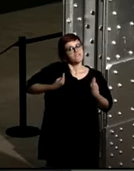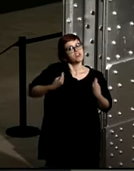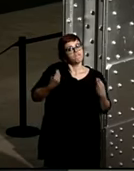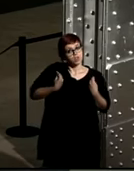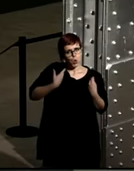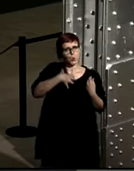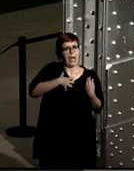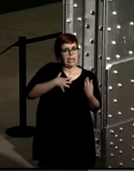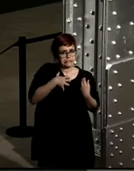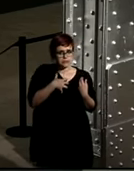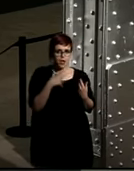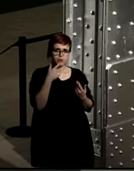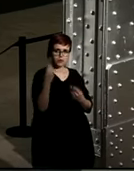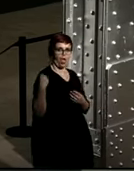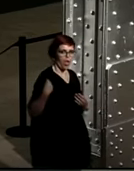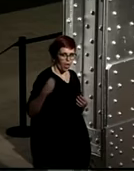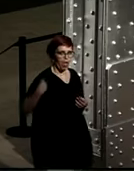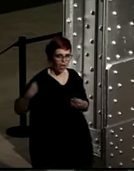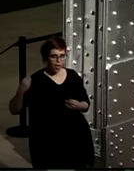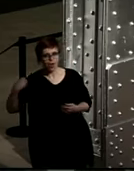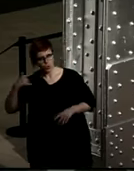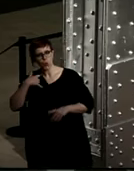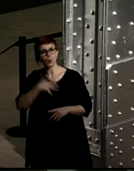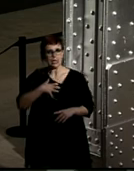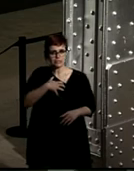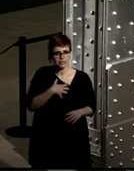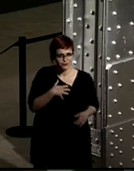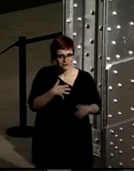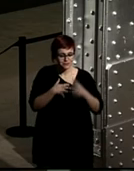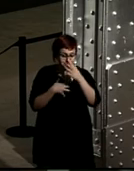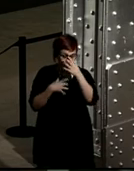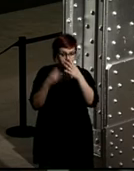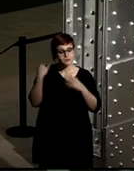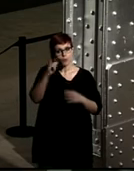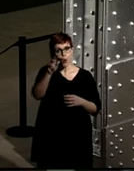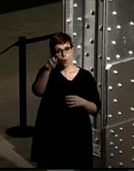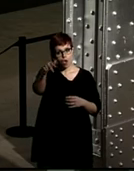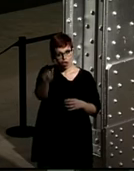fácil. No debe ser nada fácil, ¿no? Sí. Juana. Pues, por supuesto,